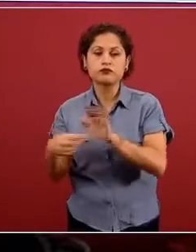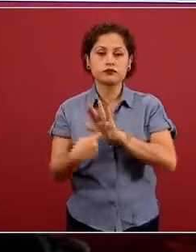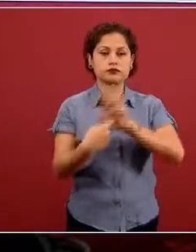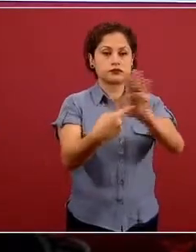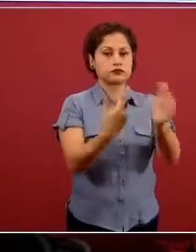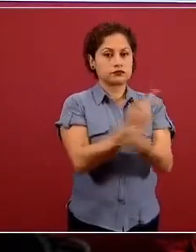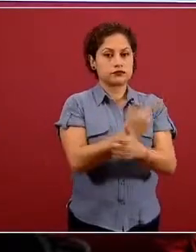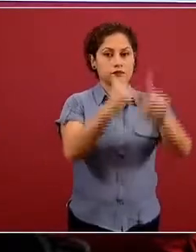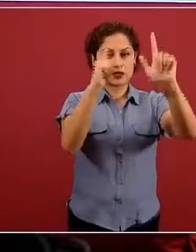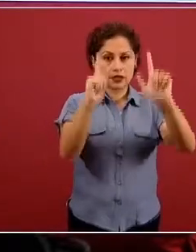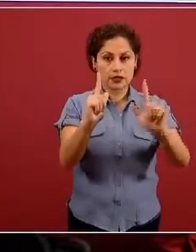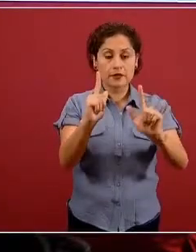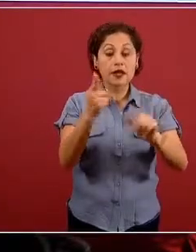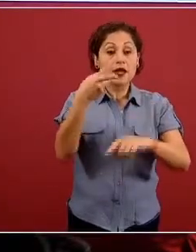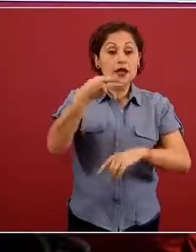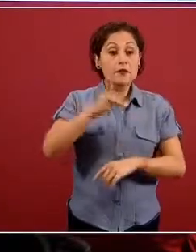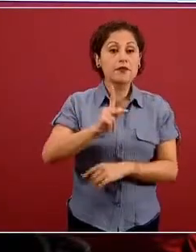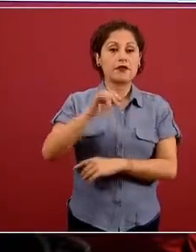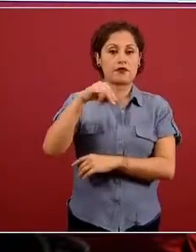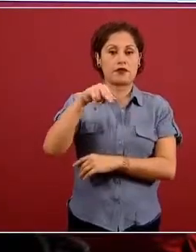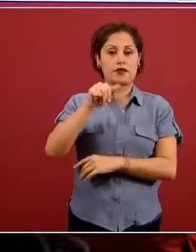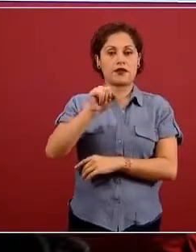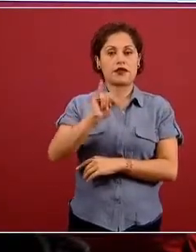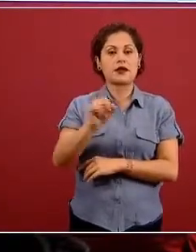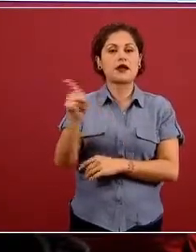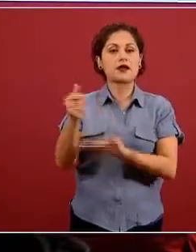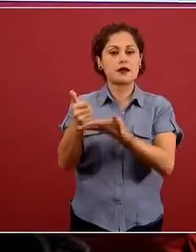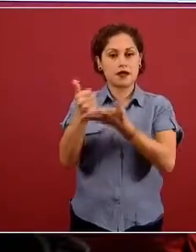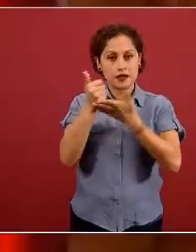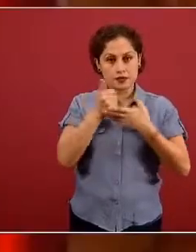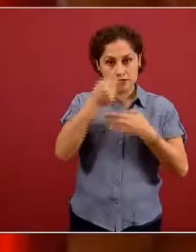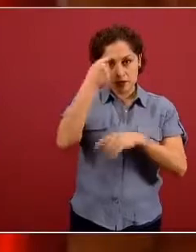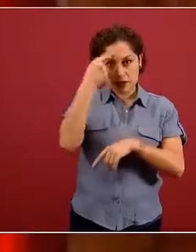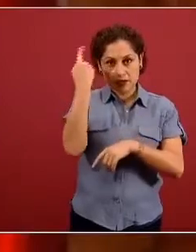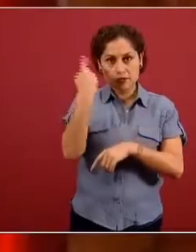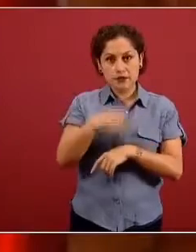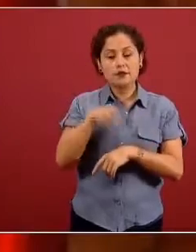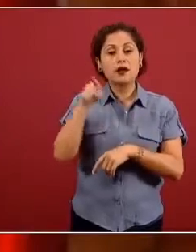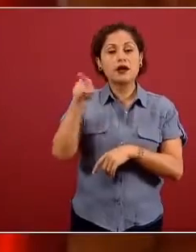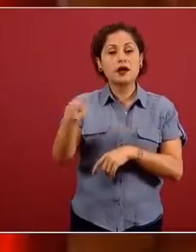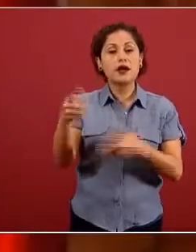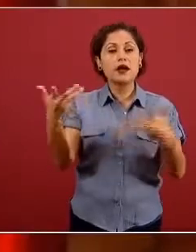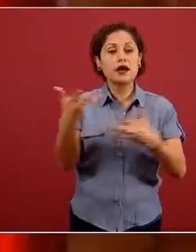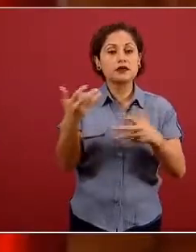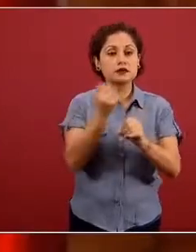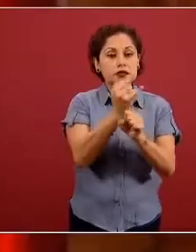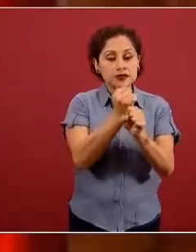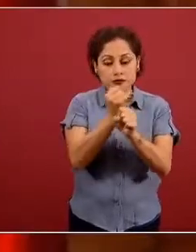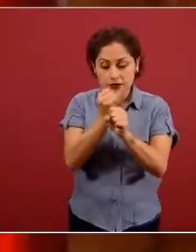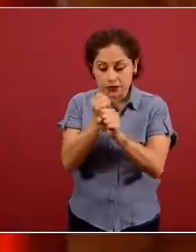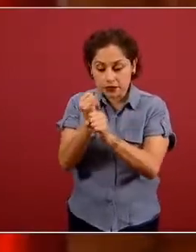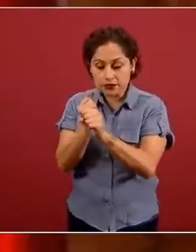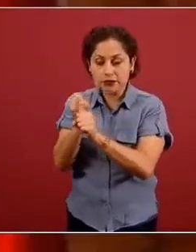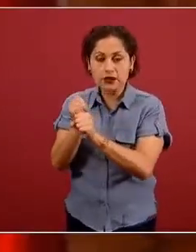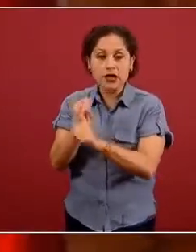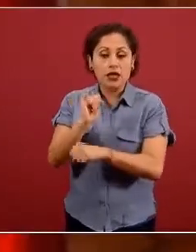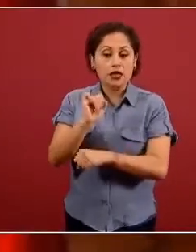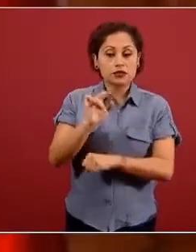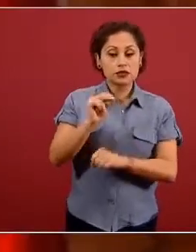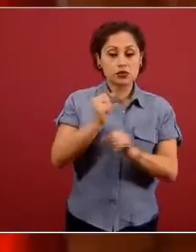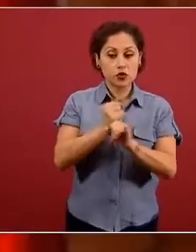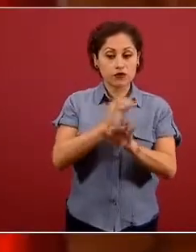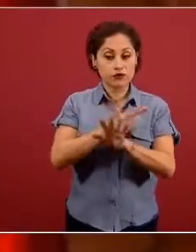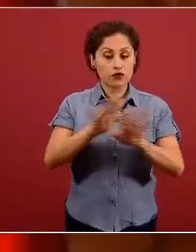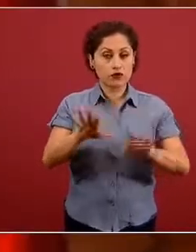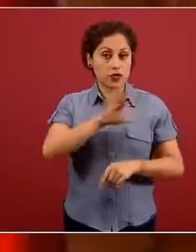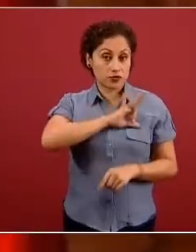es el INAI quien nos compartió un análisis que hizo del estudio epidemiológico de caso para poder